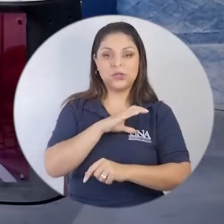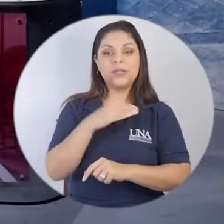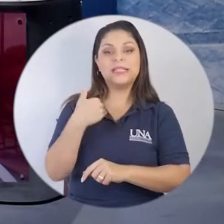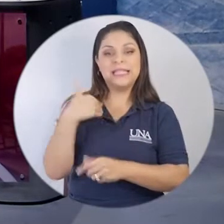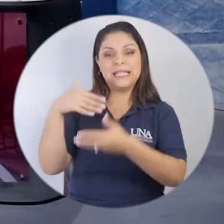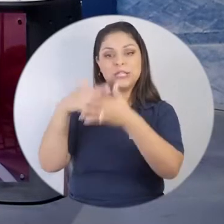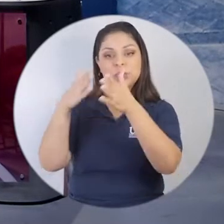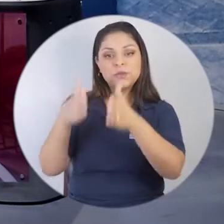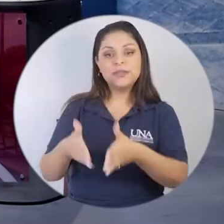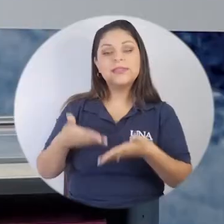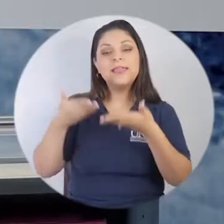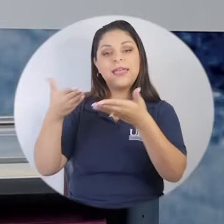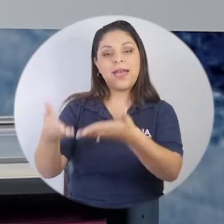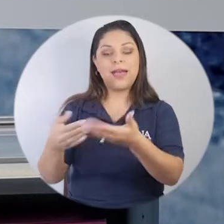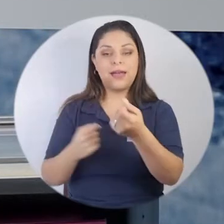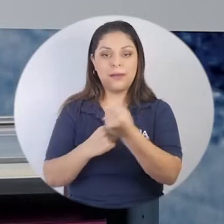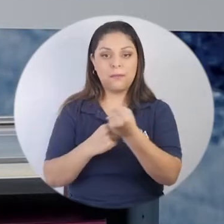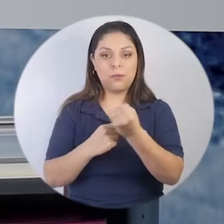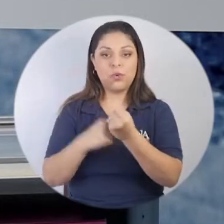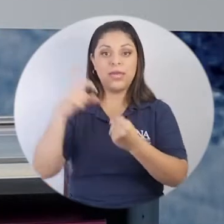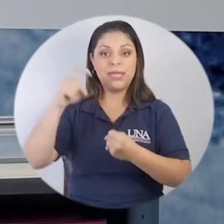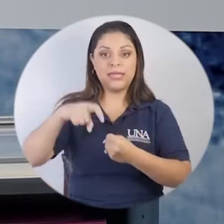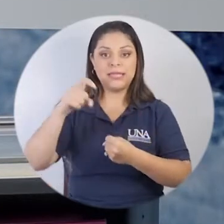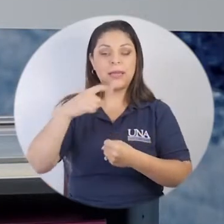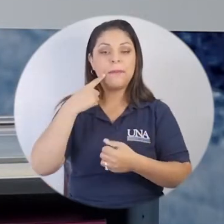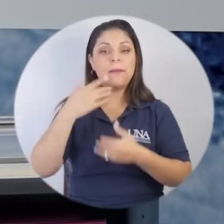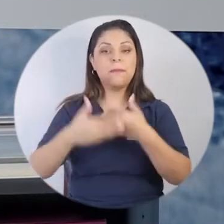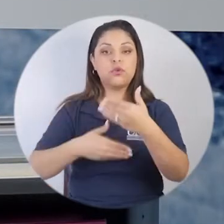uno de los estudiantes y brindarle los apoyos que